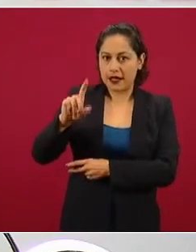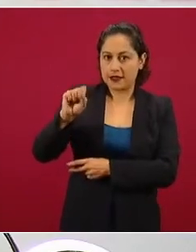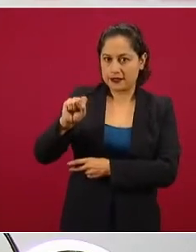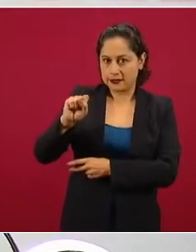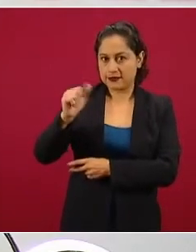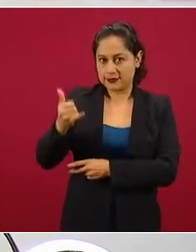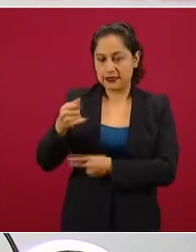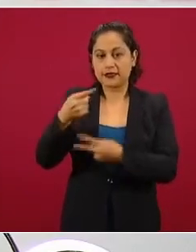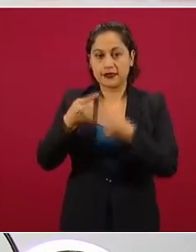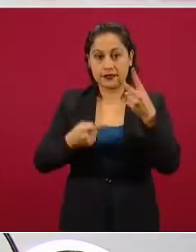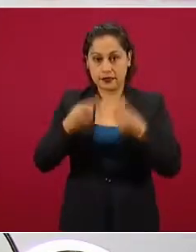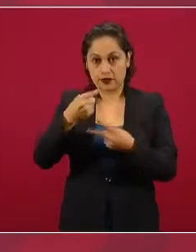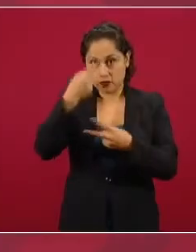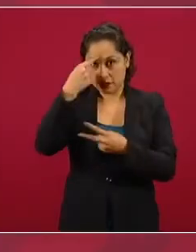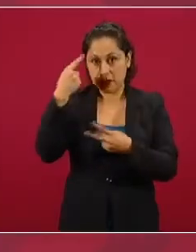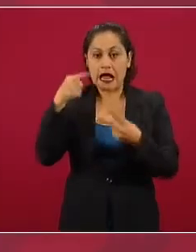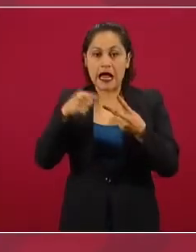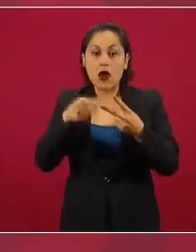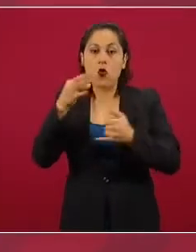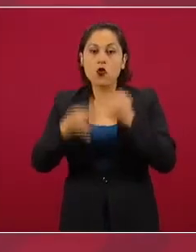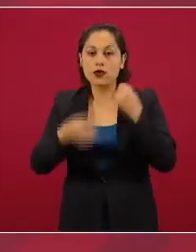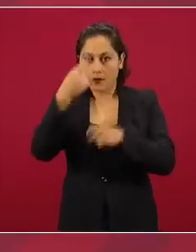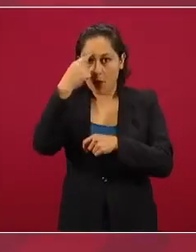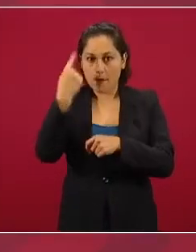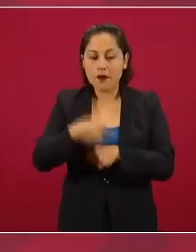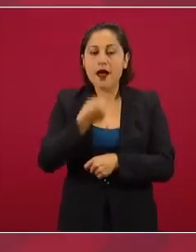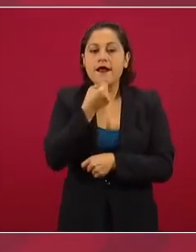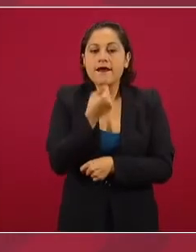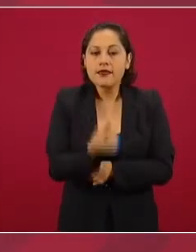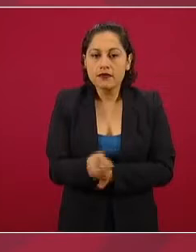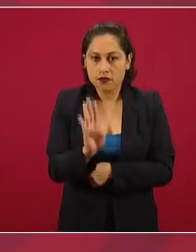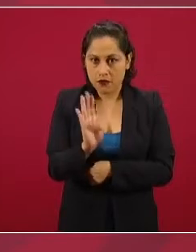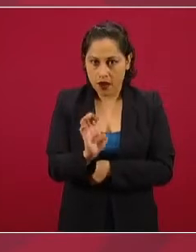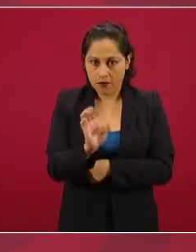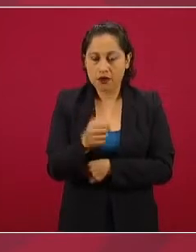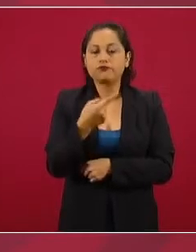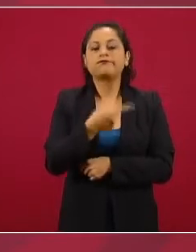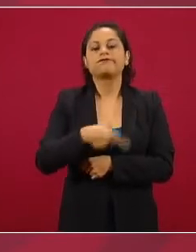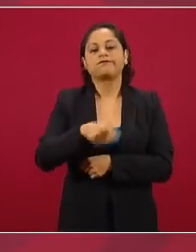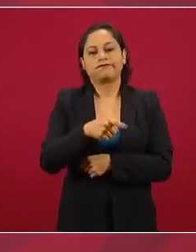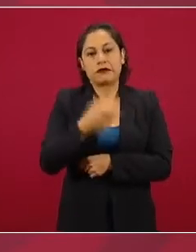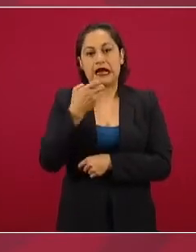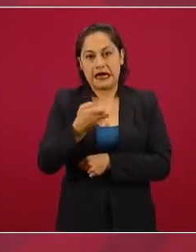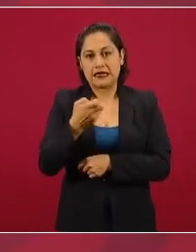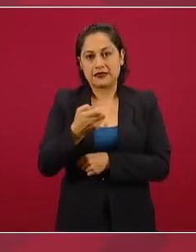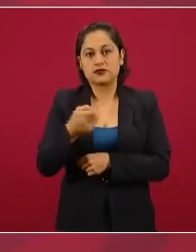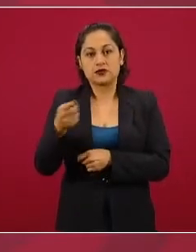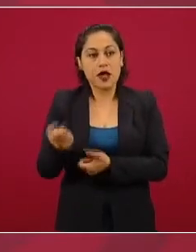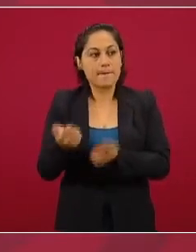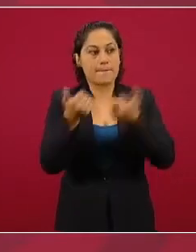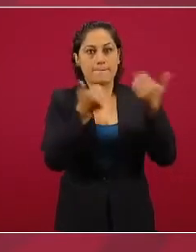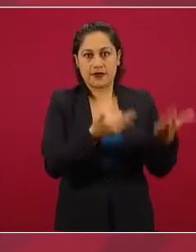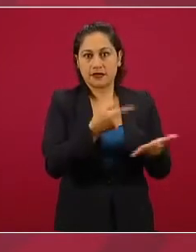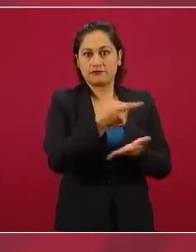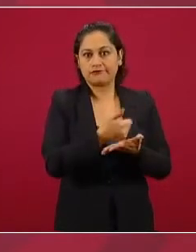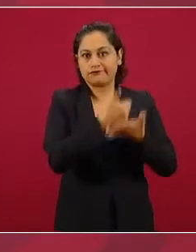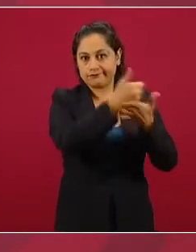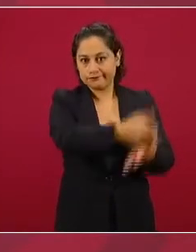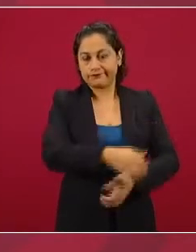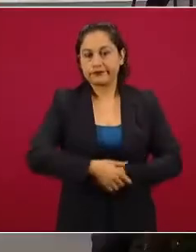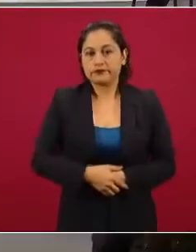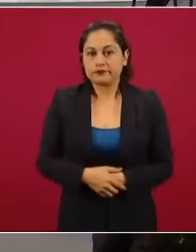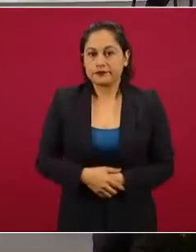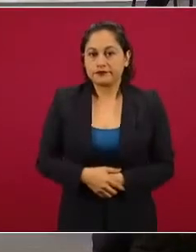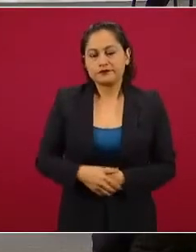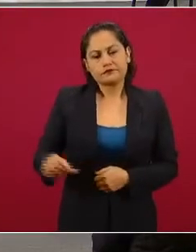para uso pediátrico, y son precisamente estos ventiladores los que hoy estamos utilizando aquí. Otros